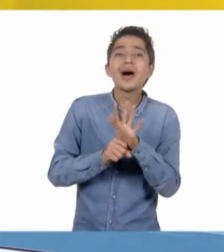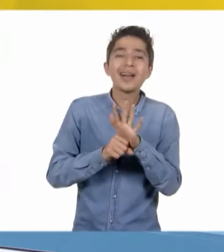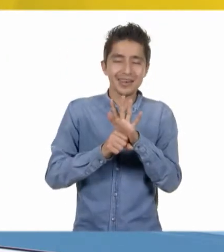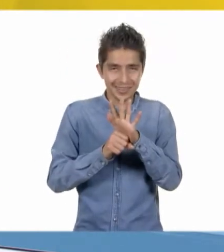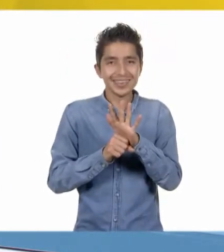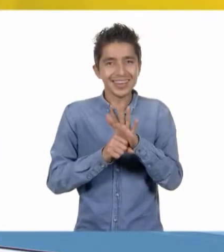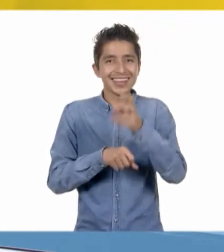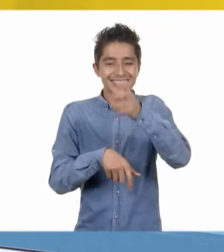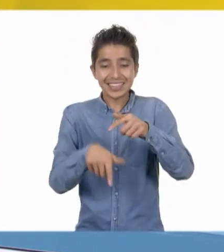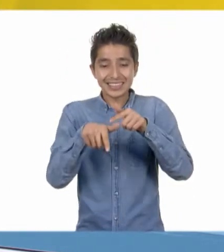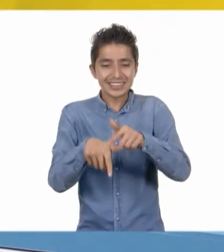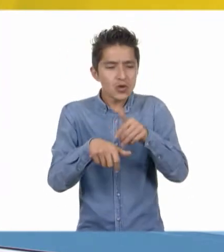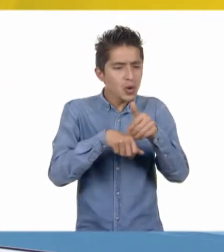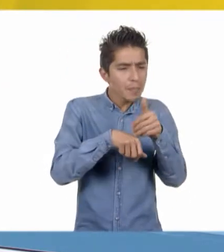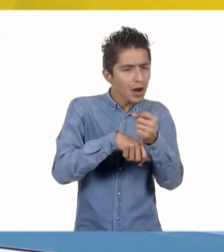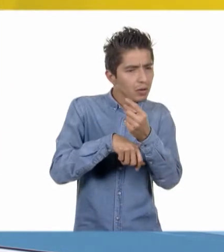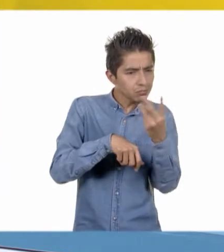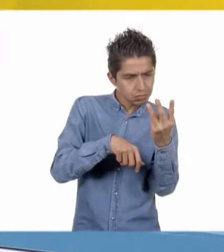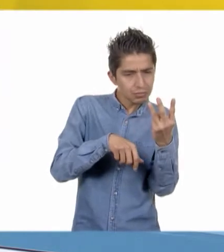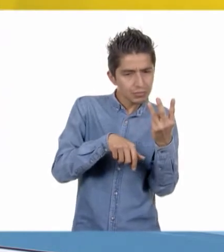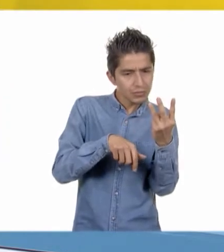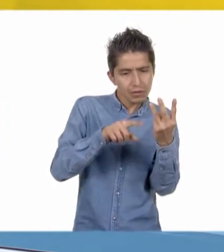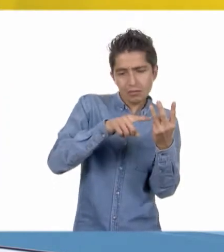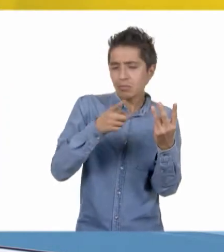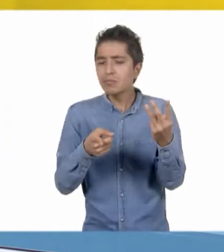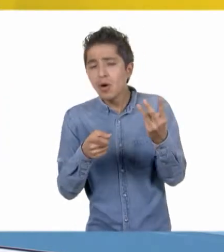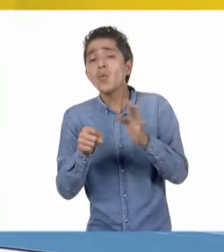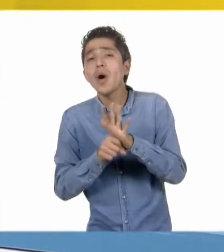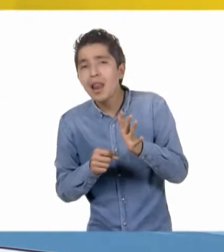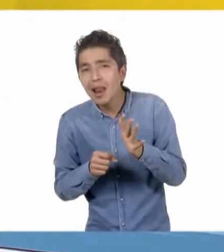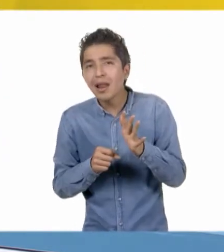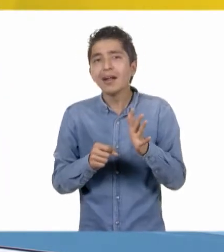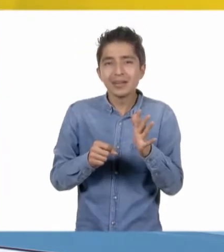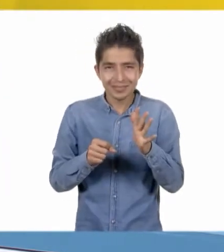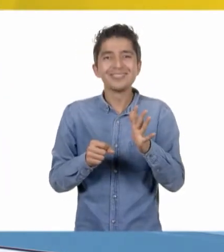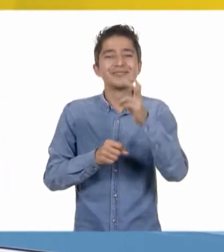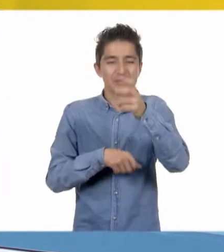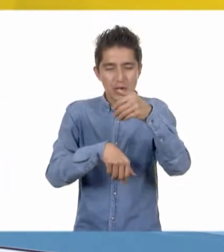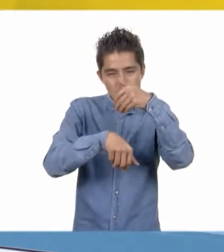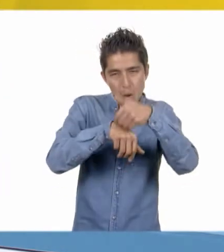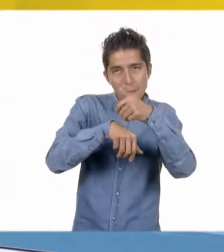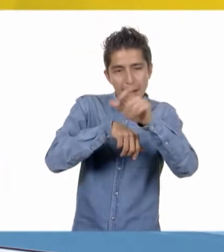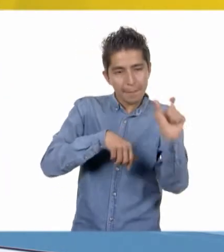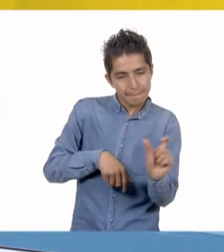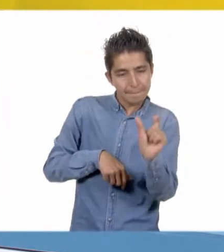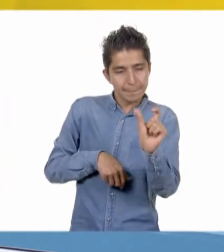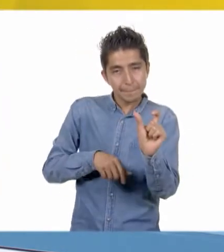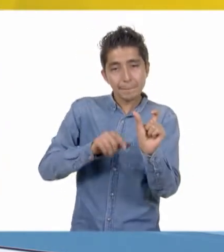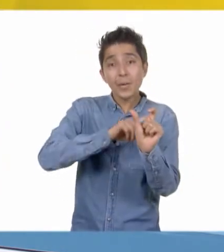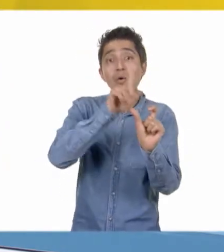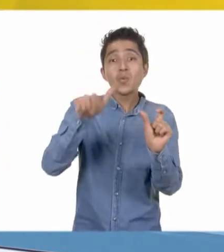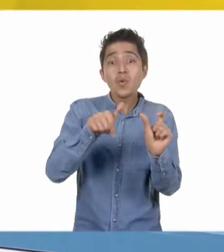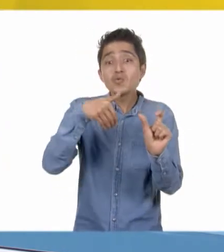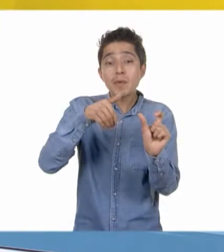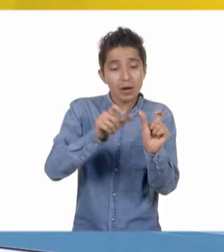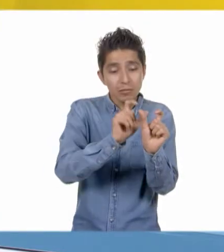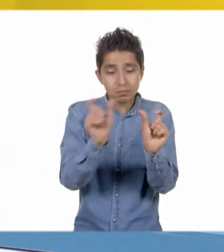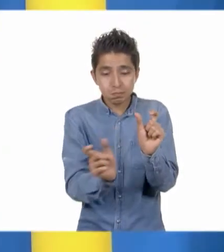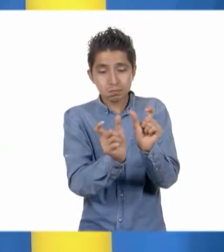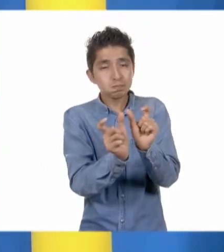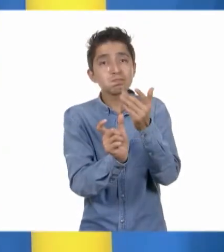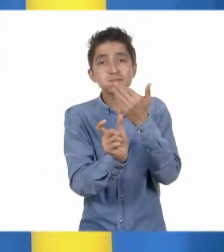le sigue inmediatamente, es decir, que entre un determinado número y su sucesor no hay otro